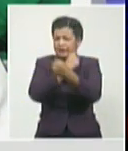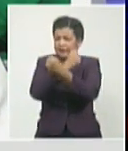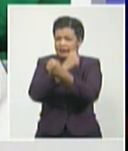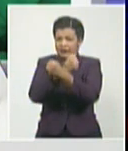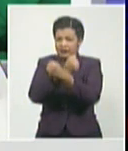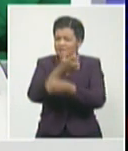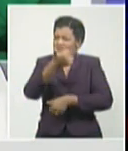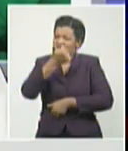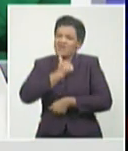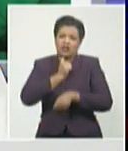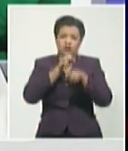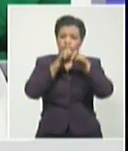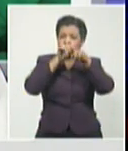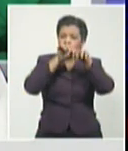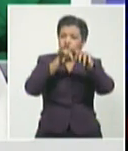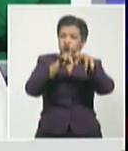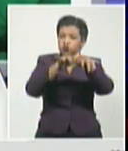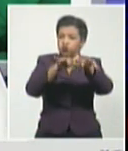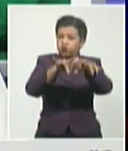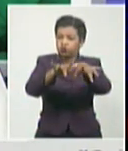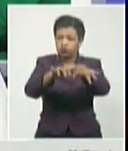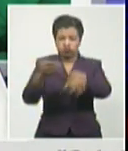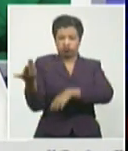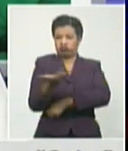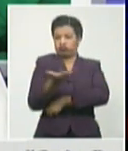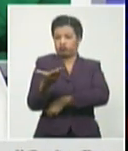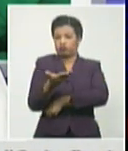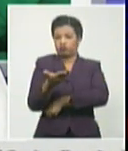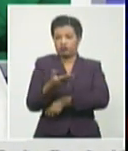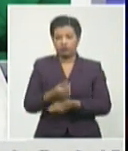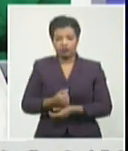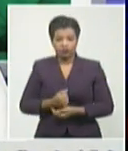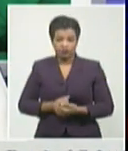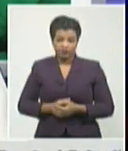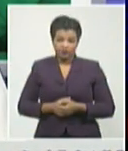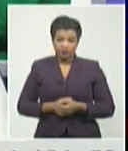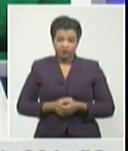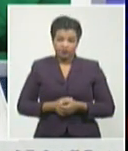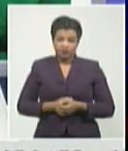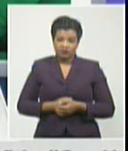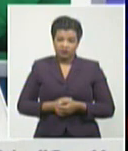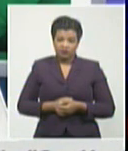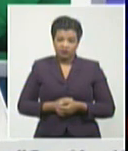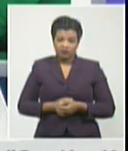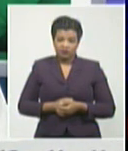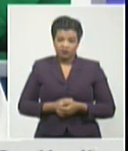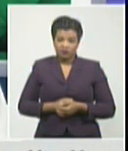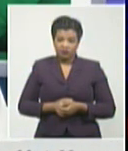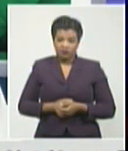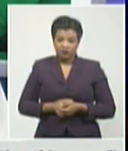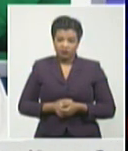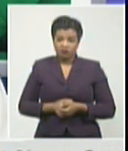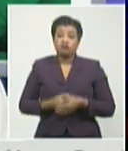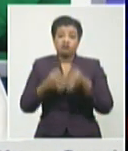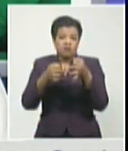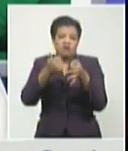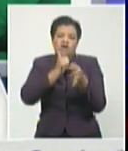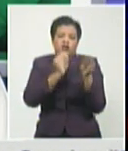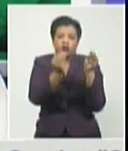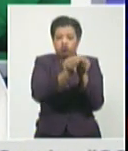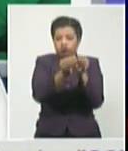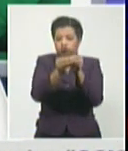transmisión se incrementa enormemente y sin embargo la virulencia de la capacidad